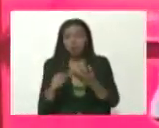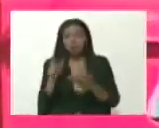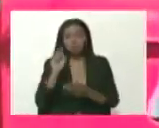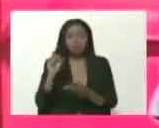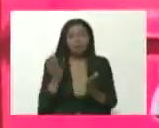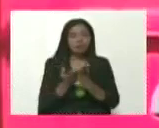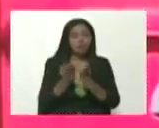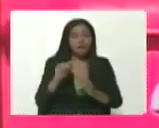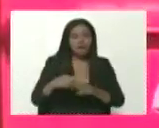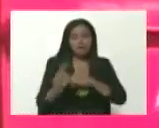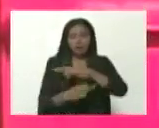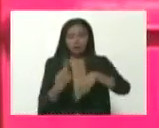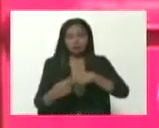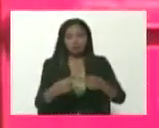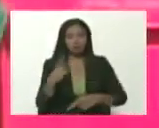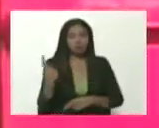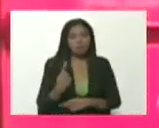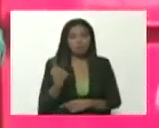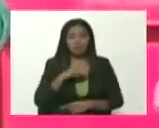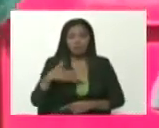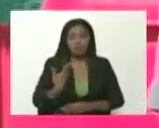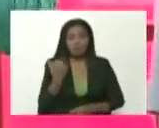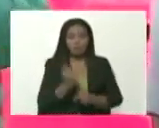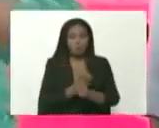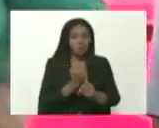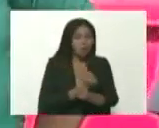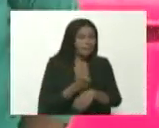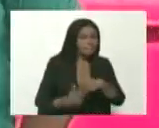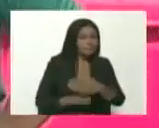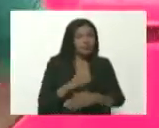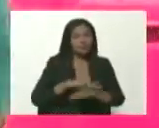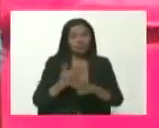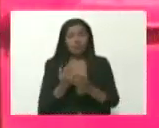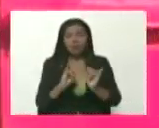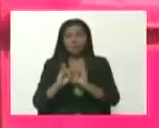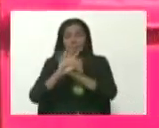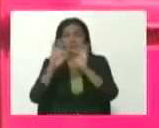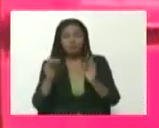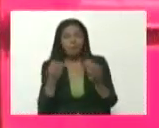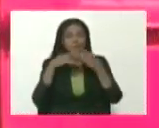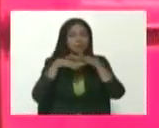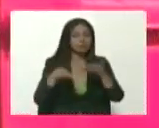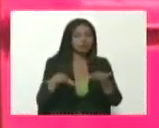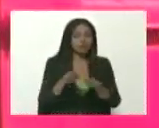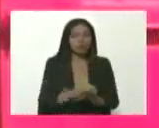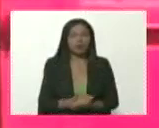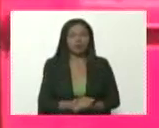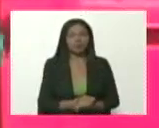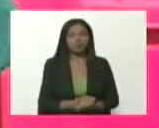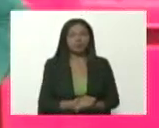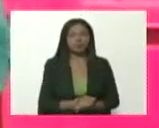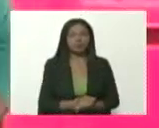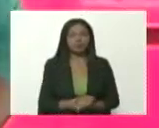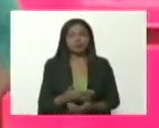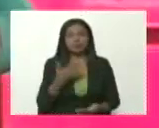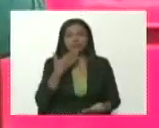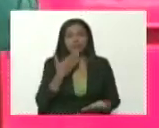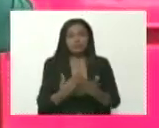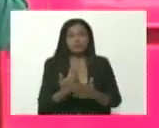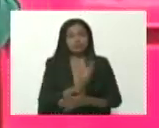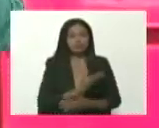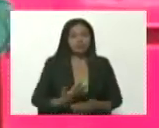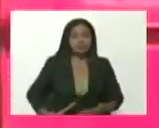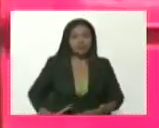porque aquí en Revolución solamente hacemos trabajar, porque estas son bendiciones, señor presidente. Gracias,